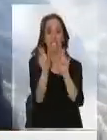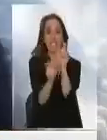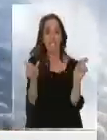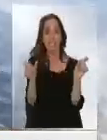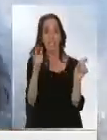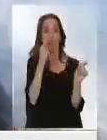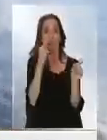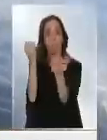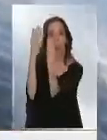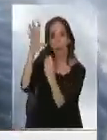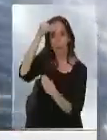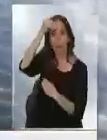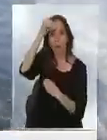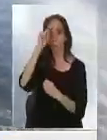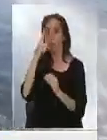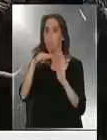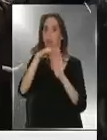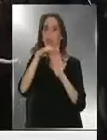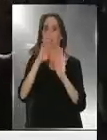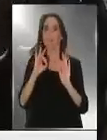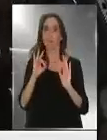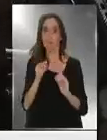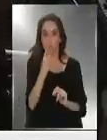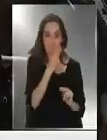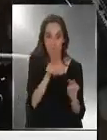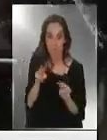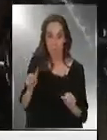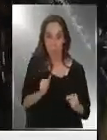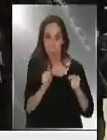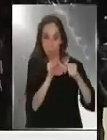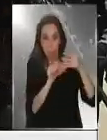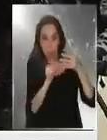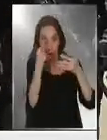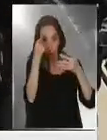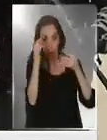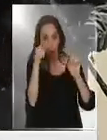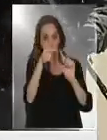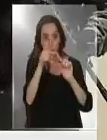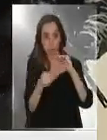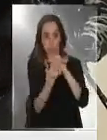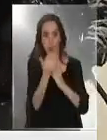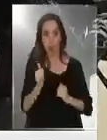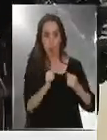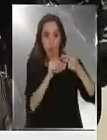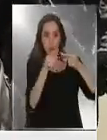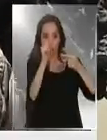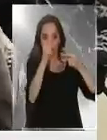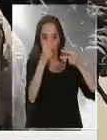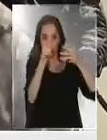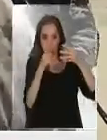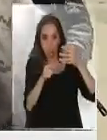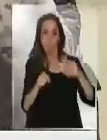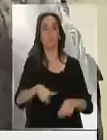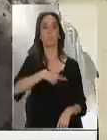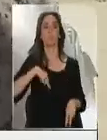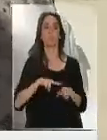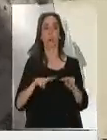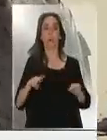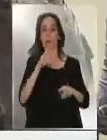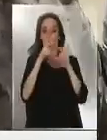una capacitación de primer nivel. Veo que se han cumplido los objetivos trazados en la mañana y eso nos deja